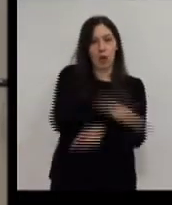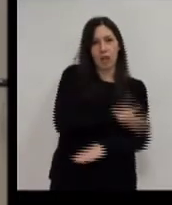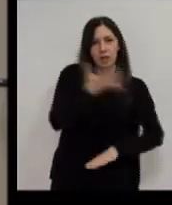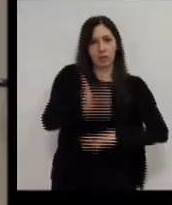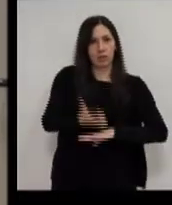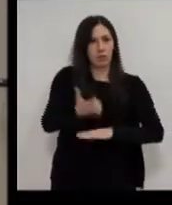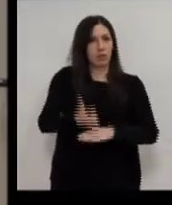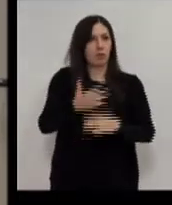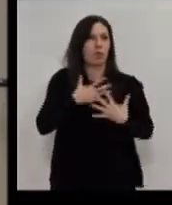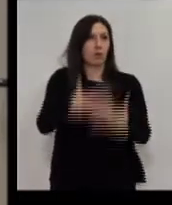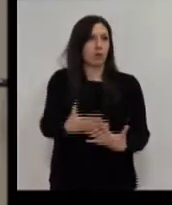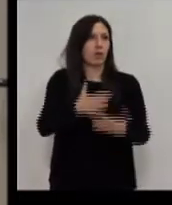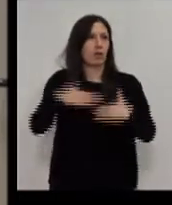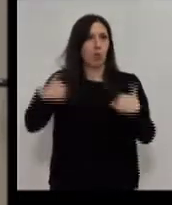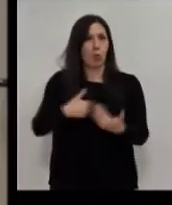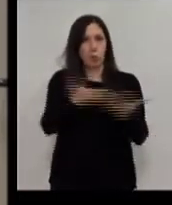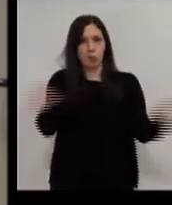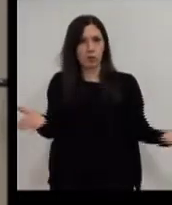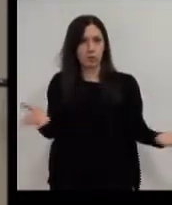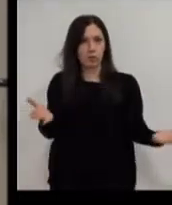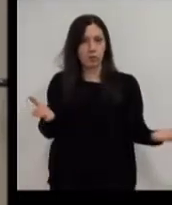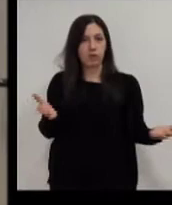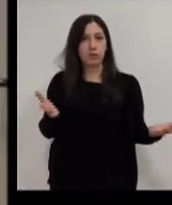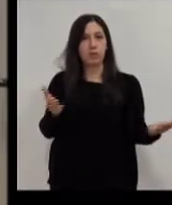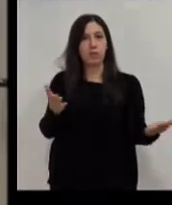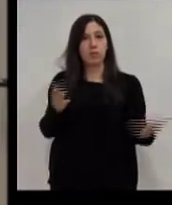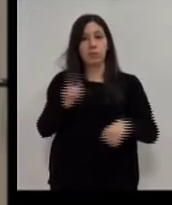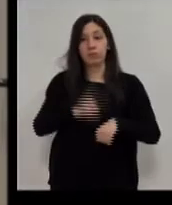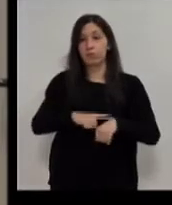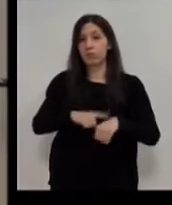pregrabados voluntariamente por quien sea, y que